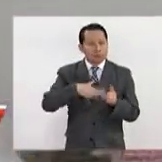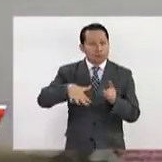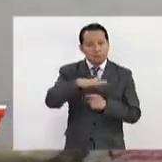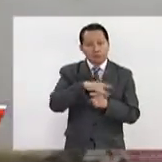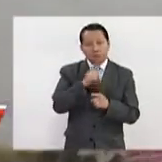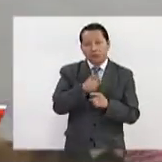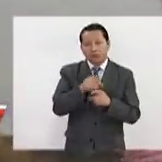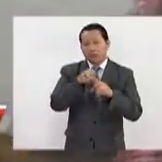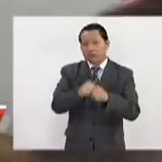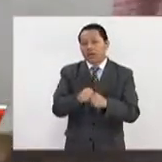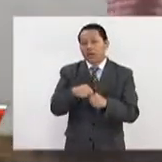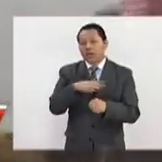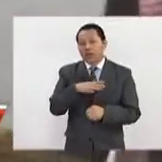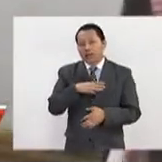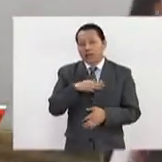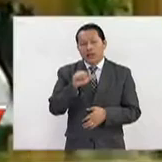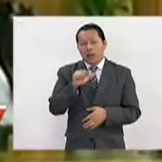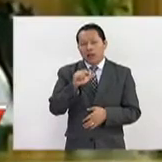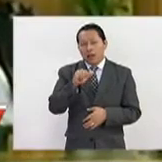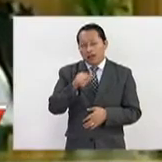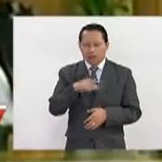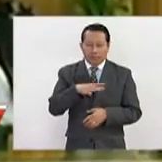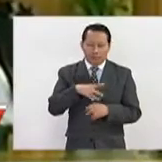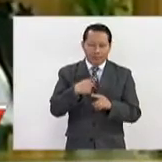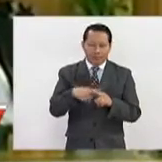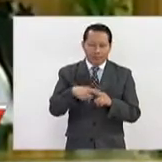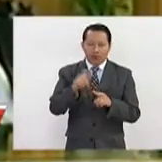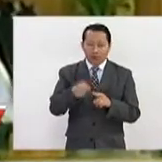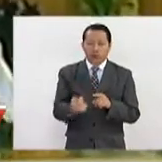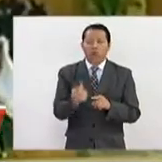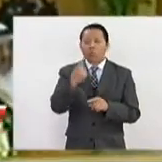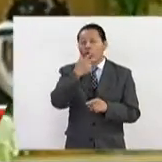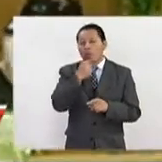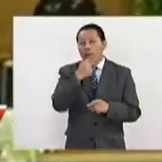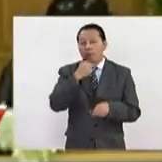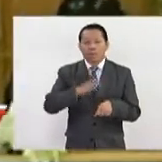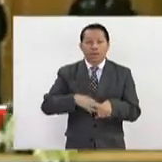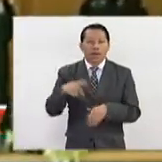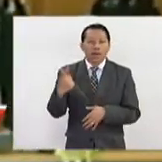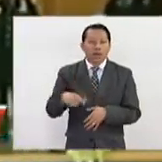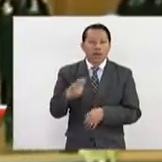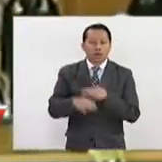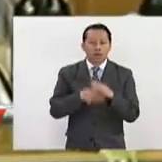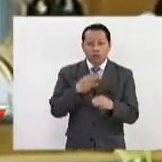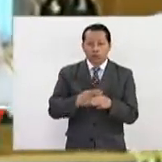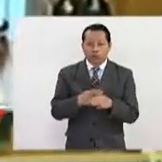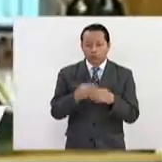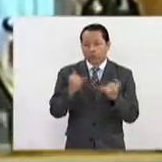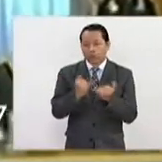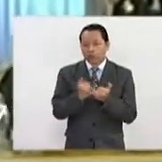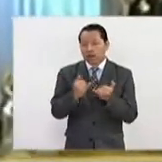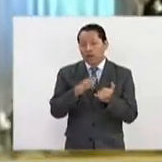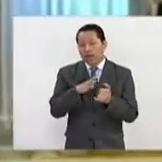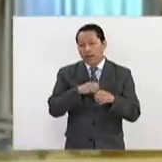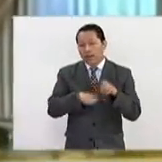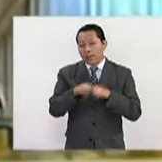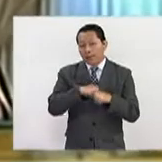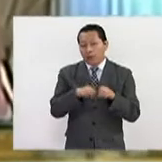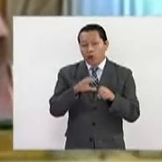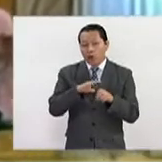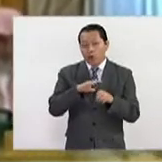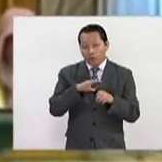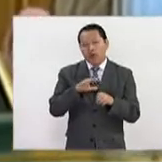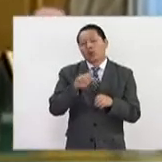entre los aprehendidos está Al-Walid bin Talal, uno de los hombres más ricos del mundo, por cierto, y con acciones en empresas como